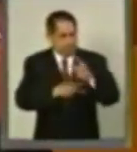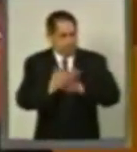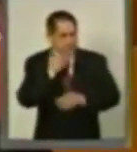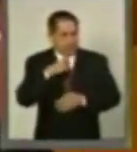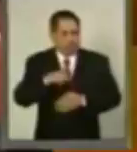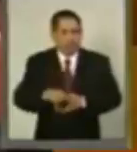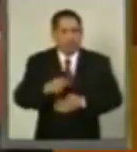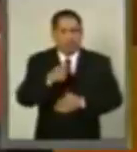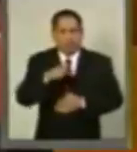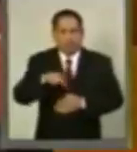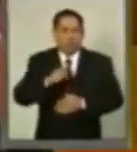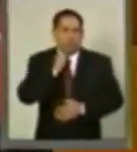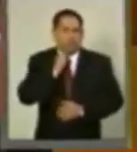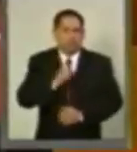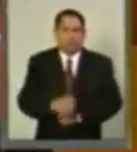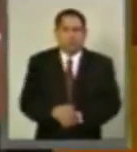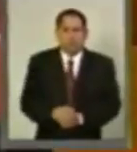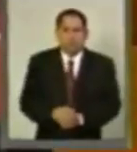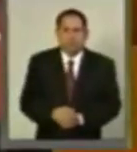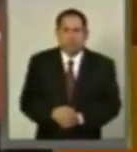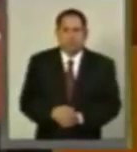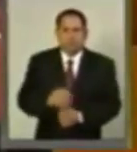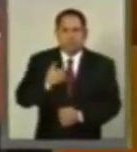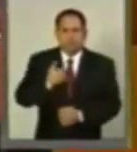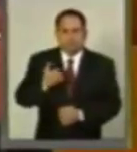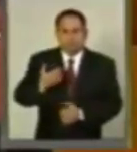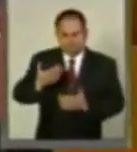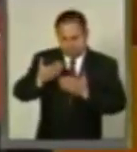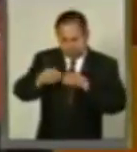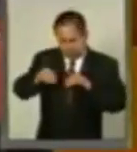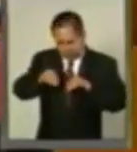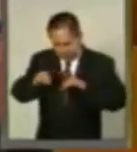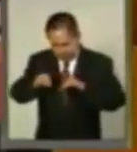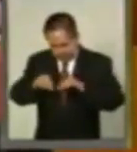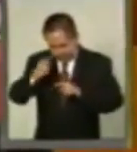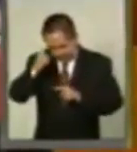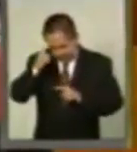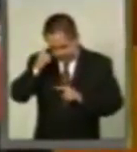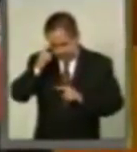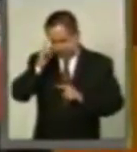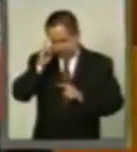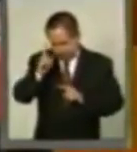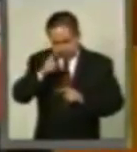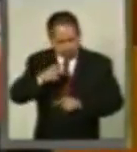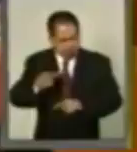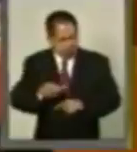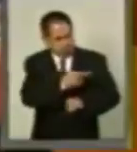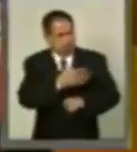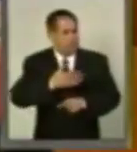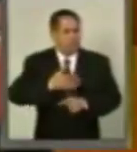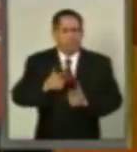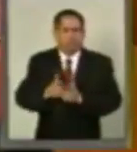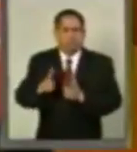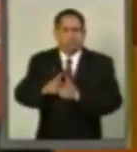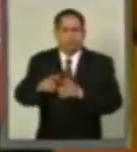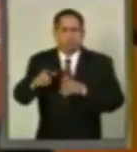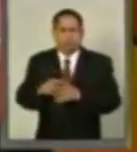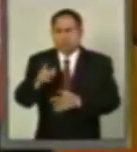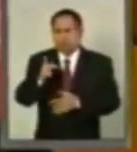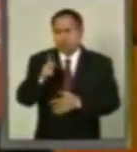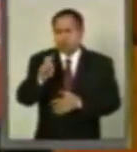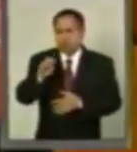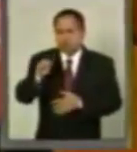Y tengo planteado y he trabajado una pregunta que corresponde a mi grupo parlamentario del Partido